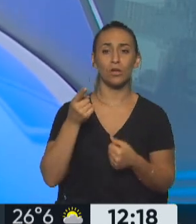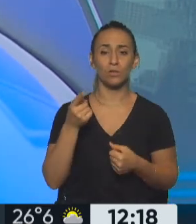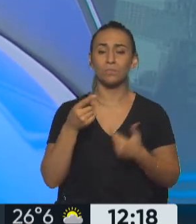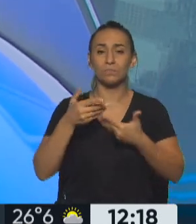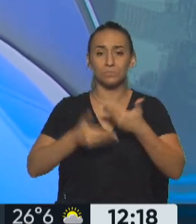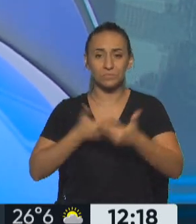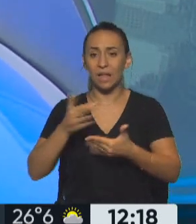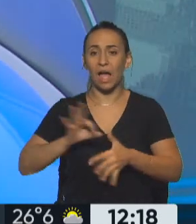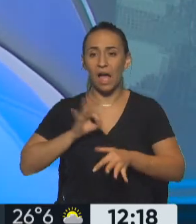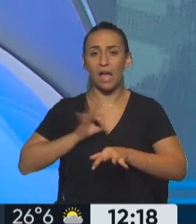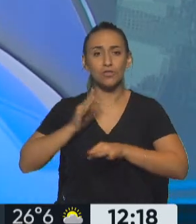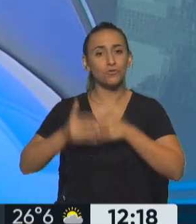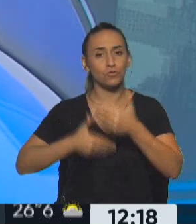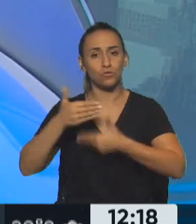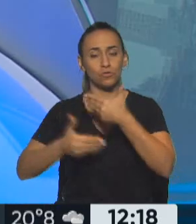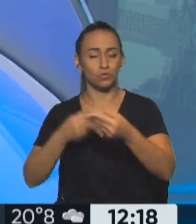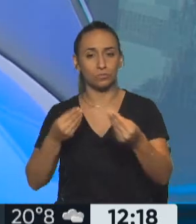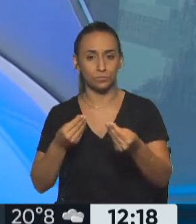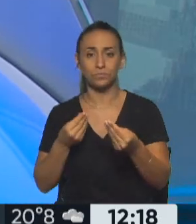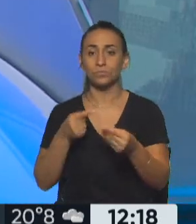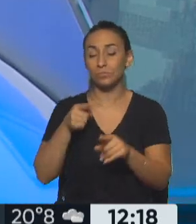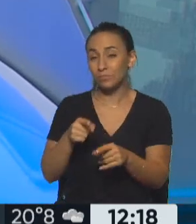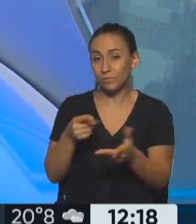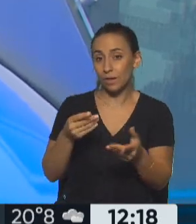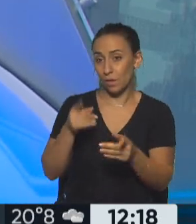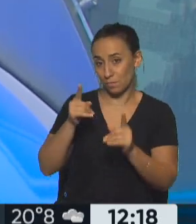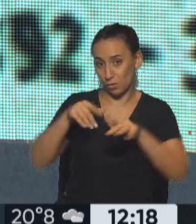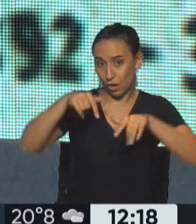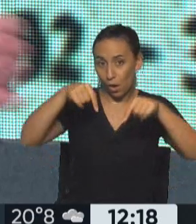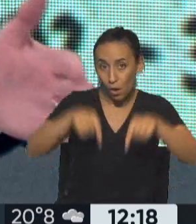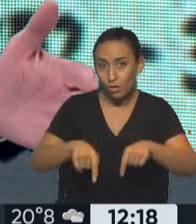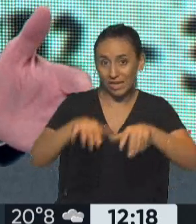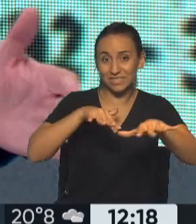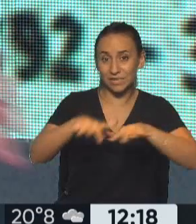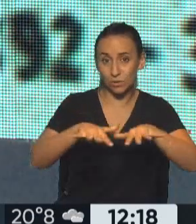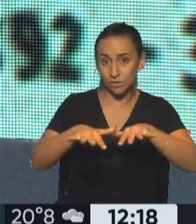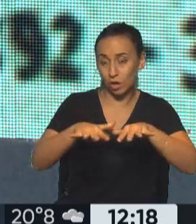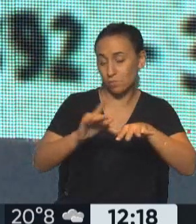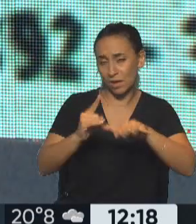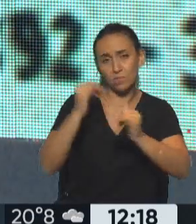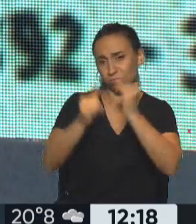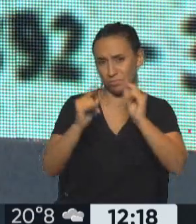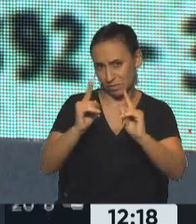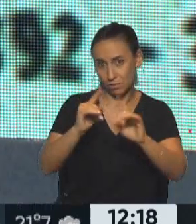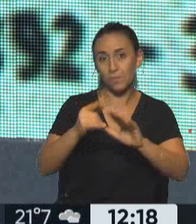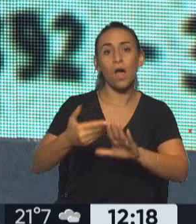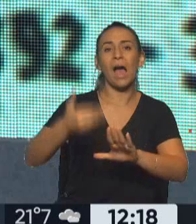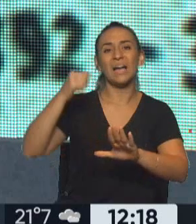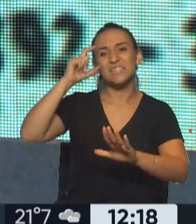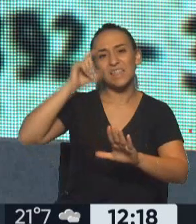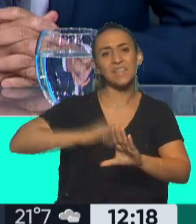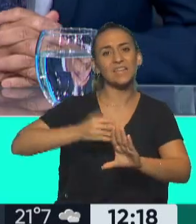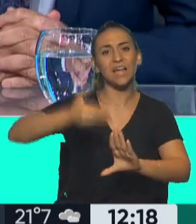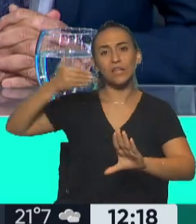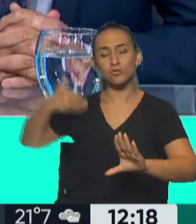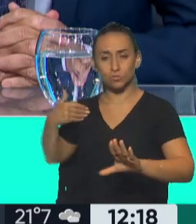transcurso de los años? A ver, la situación hoy es esta, la que usted está describiendo, pero ¿qué pasaba hace 10 años? ¿Es muy diferente de lo que está pasando ahora? No,